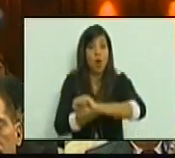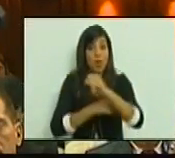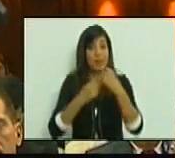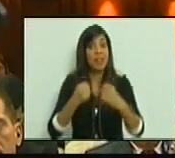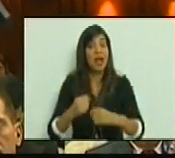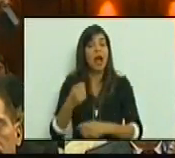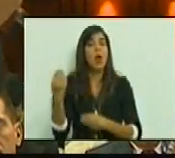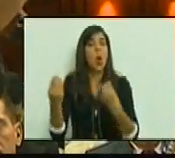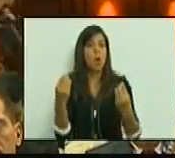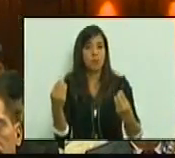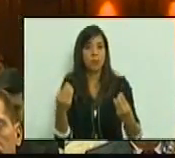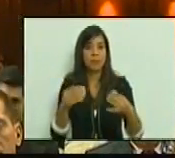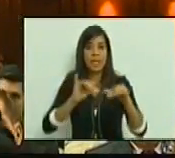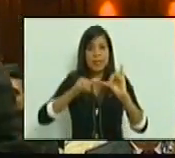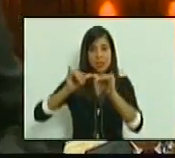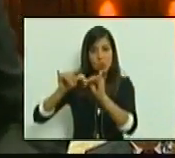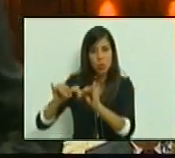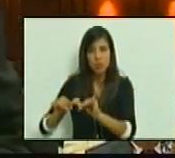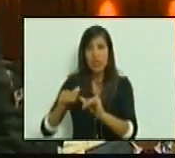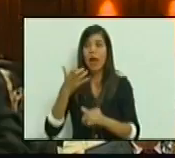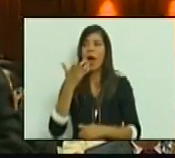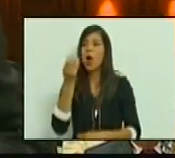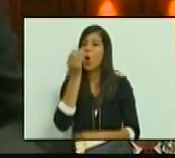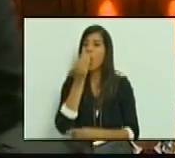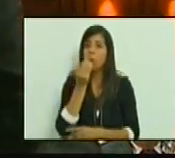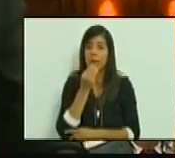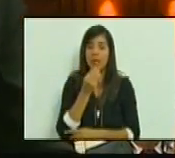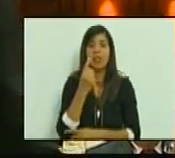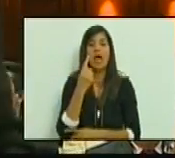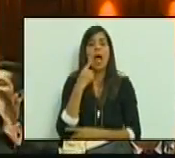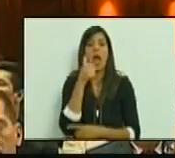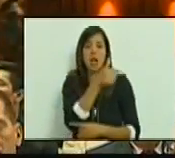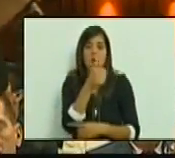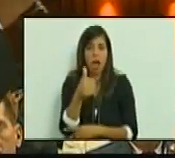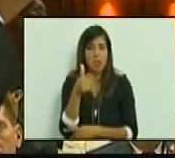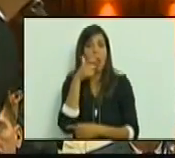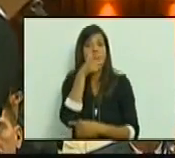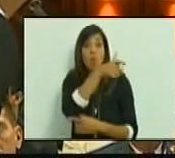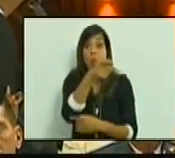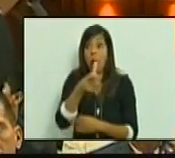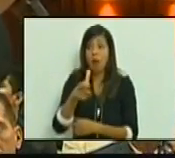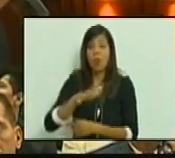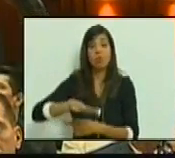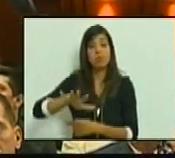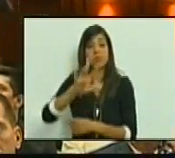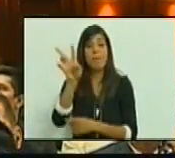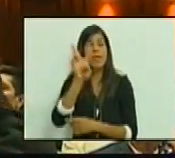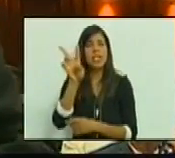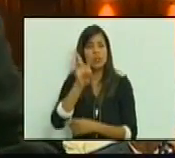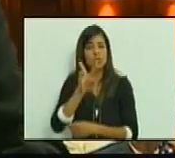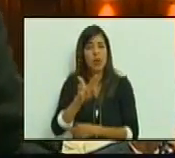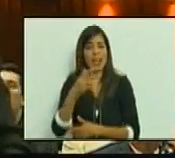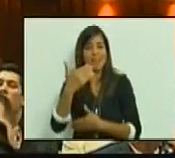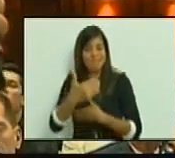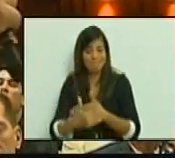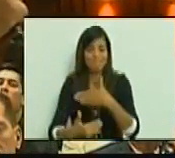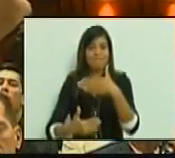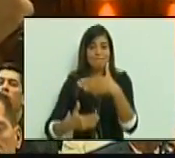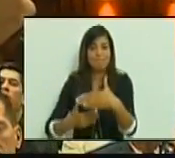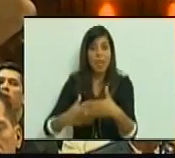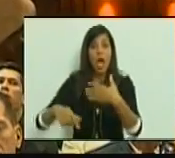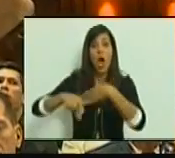área agrícola, agroalimentario, ha venido construyendo el pueblo venezolano. Tanto el Estado